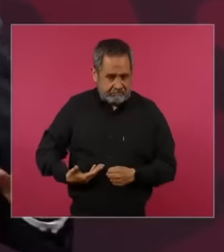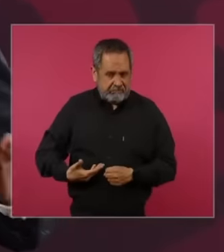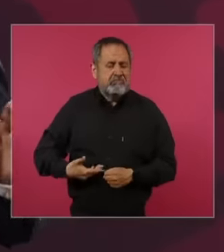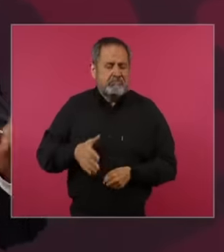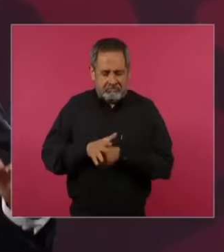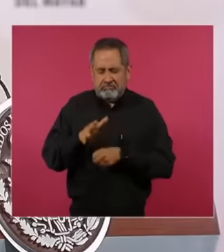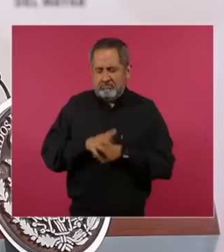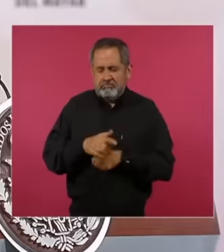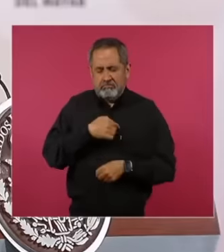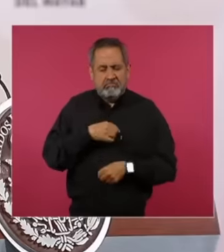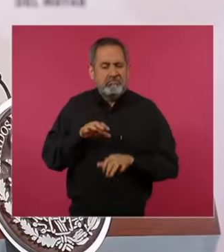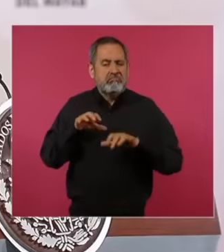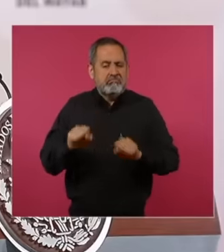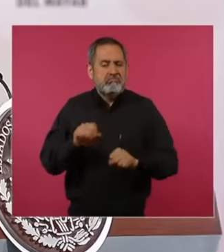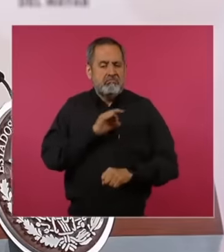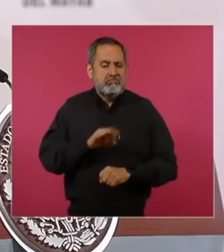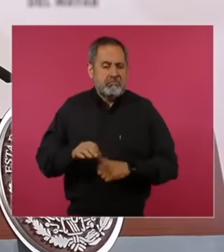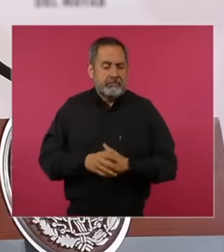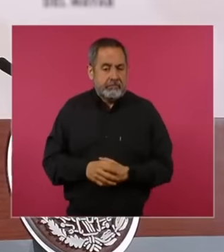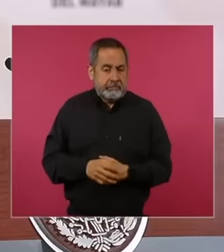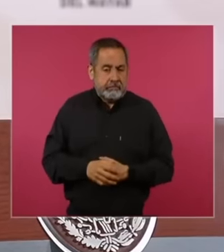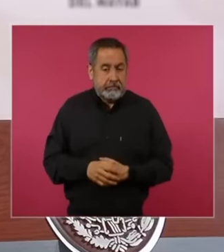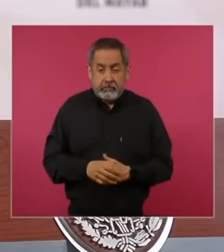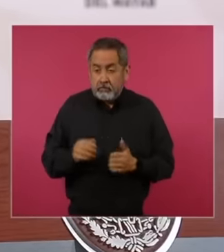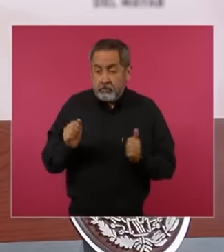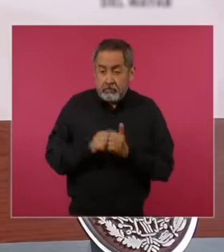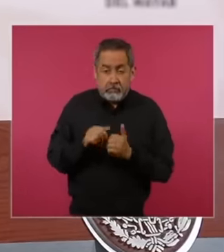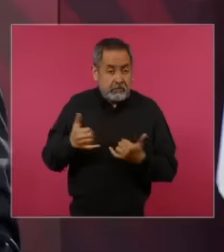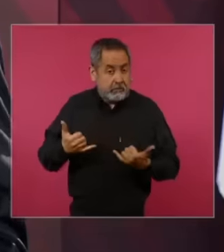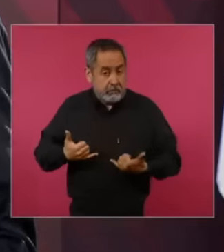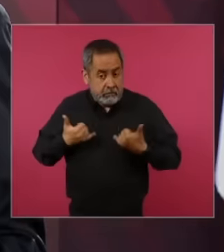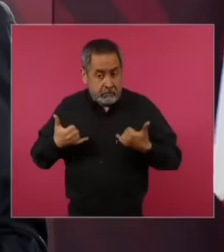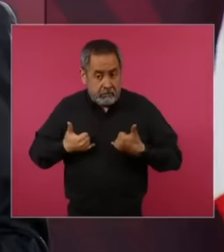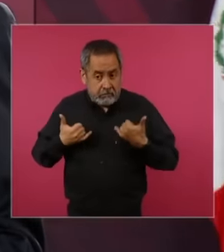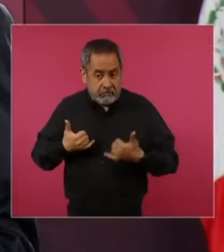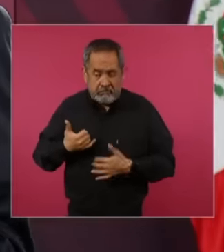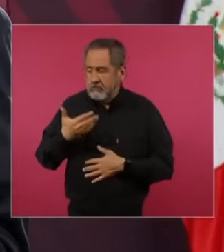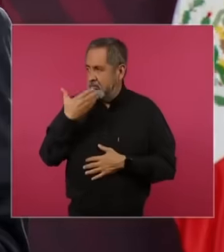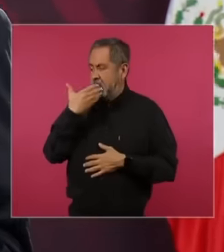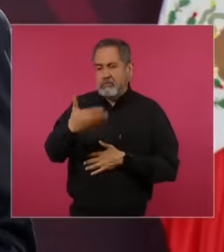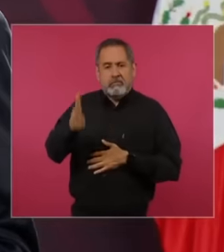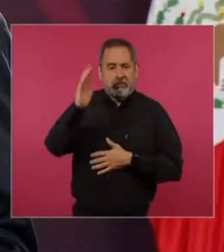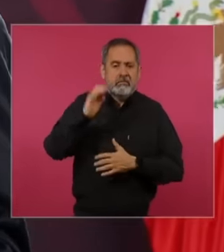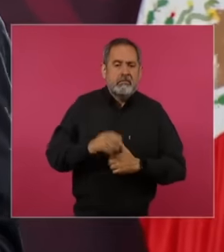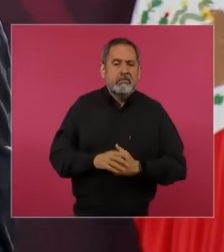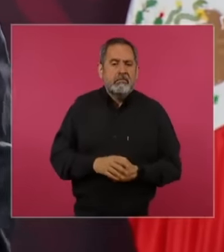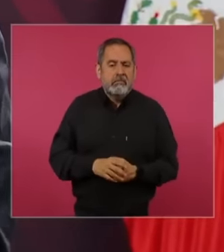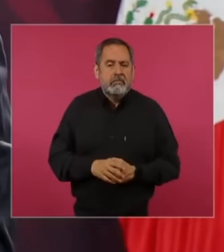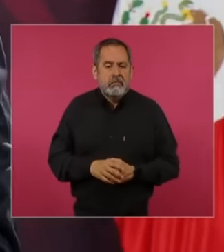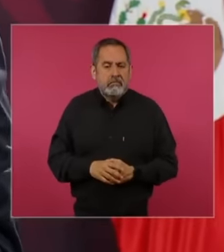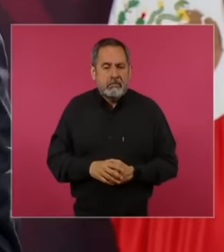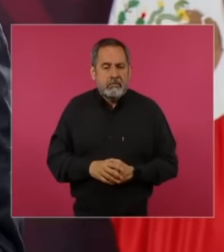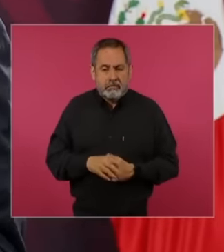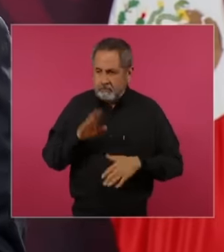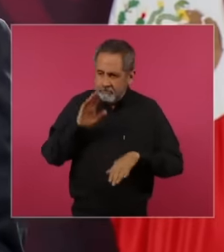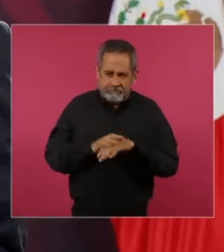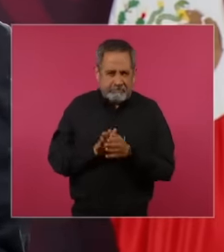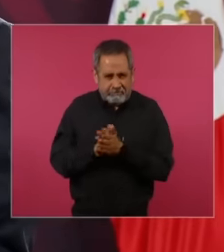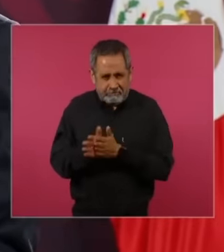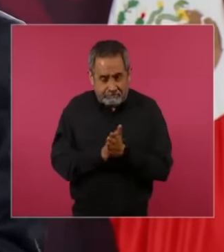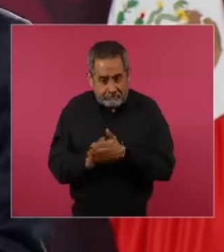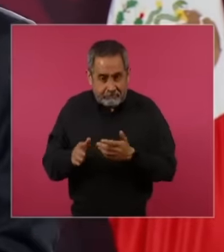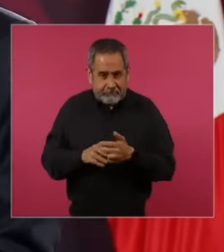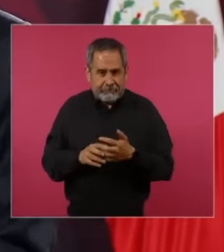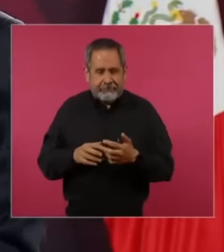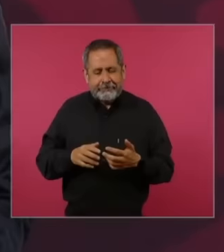alcanza. Además, si llegan jóvenes, pues sí pueden con más, pero si ya no